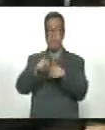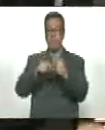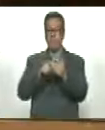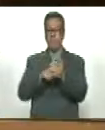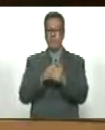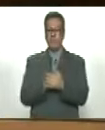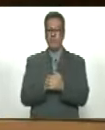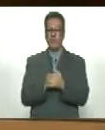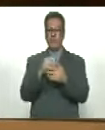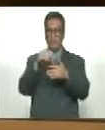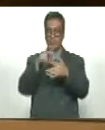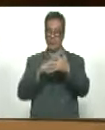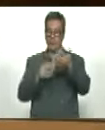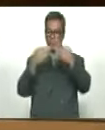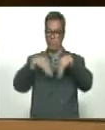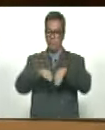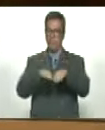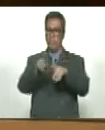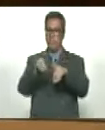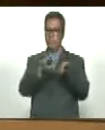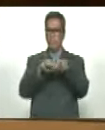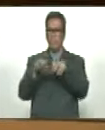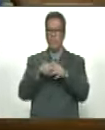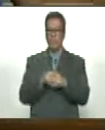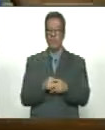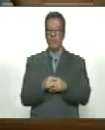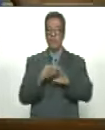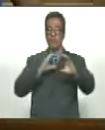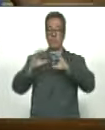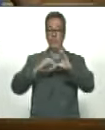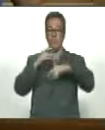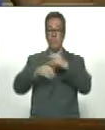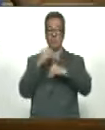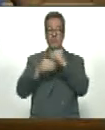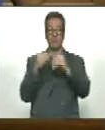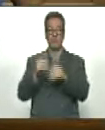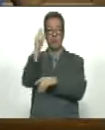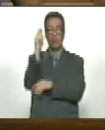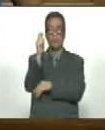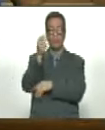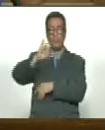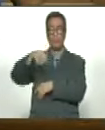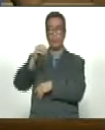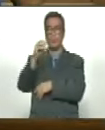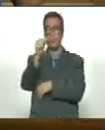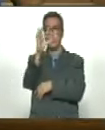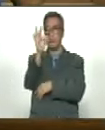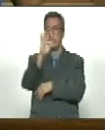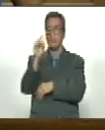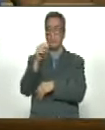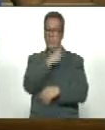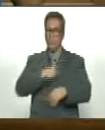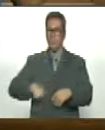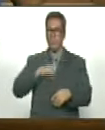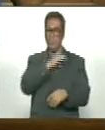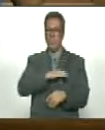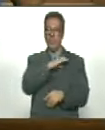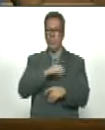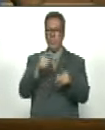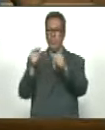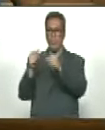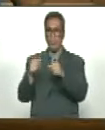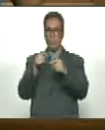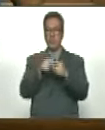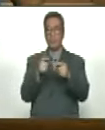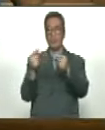unanimidad. Siguiente punto de la cuenta, ciudadana secretaria. Comunicación suscrita por el diputado Jesús Faría Tortosa, presidente de la Comisión